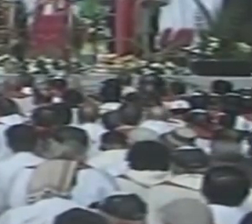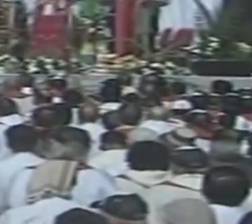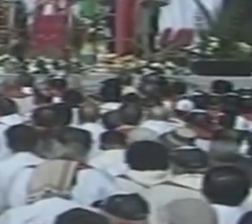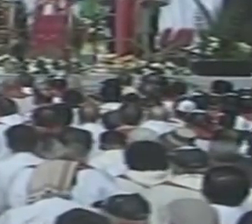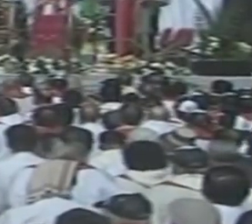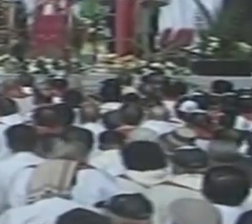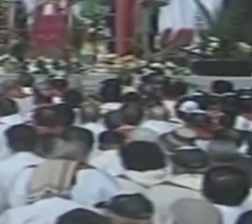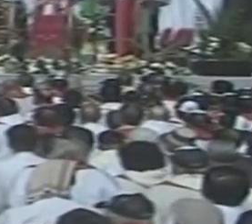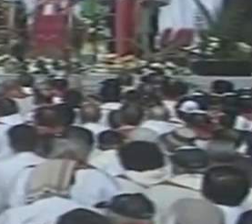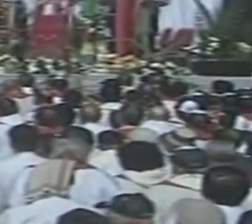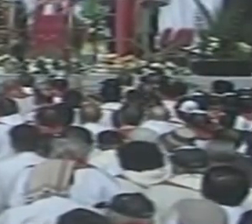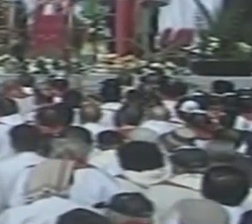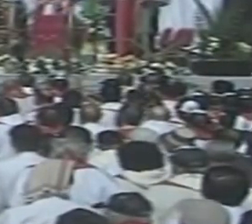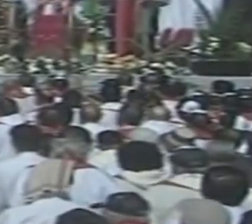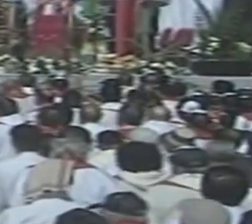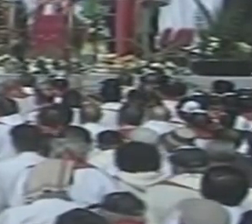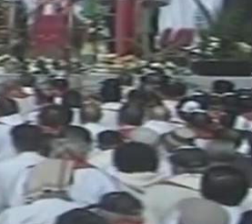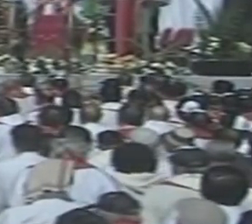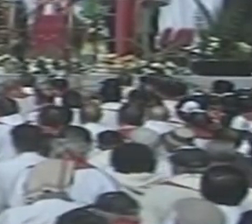siglos.